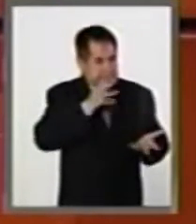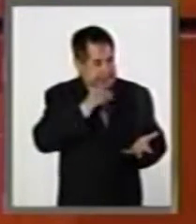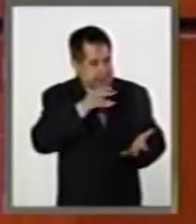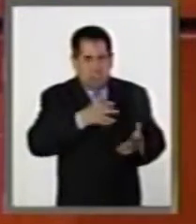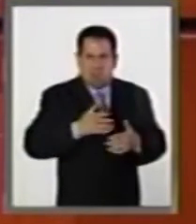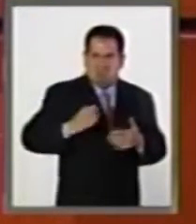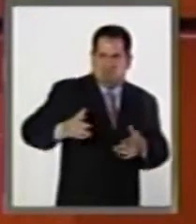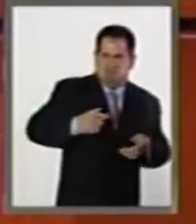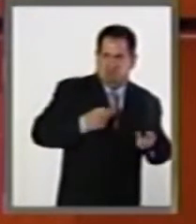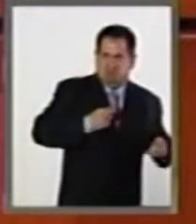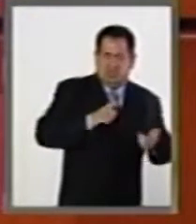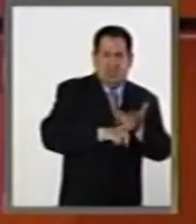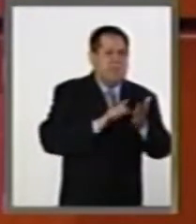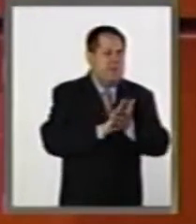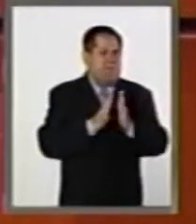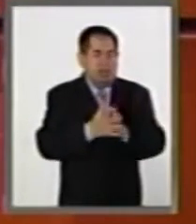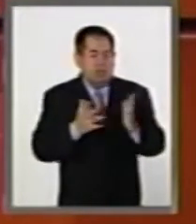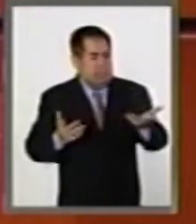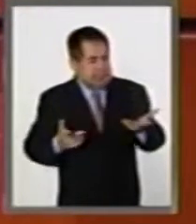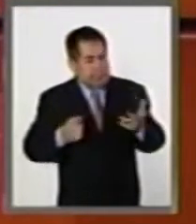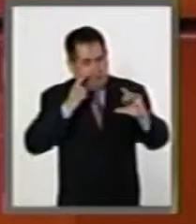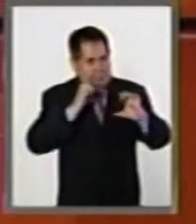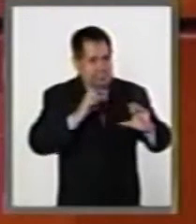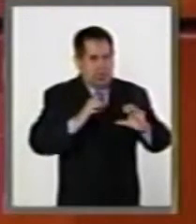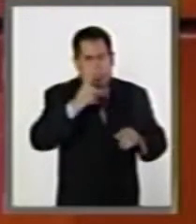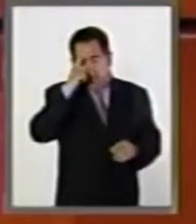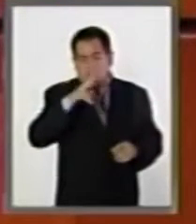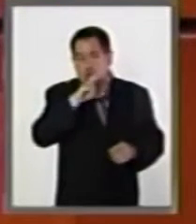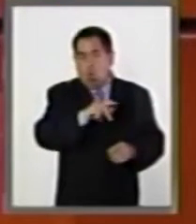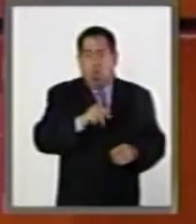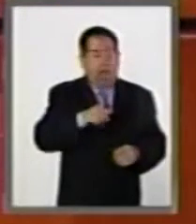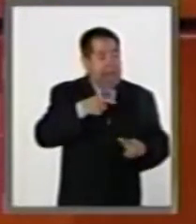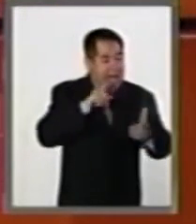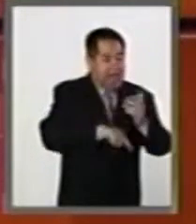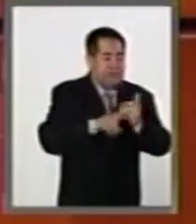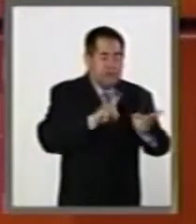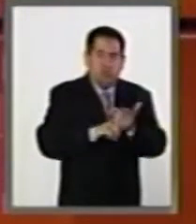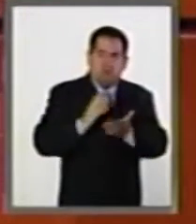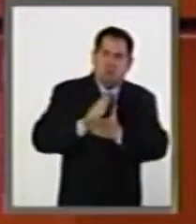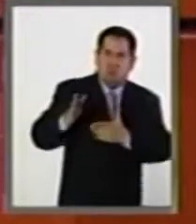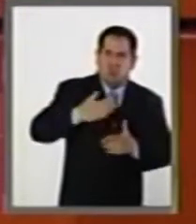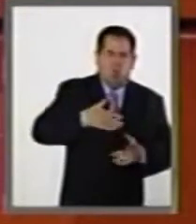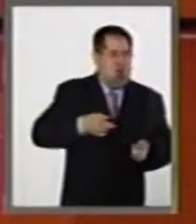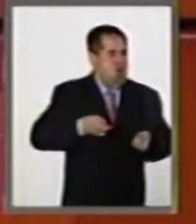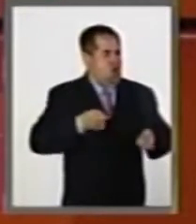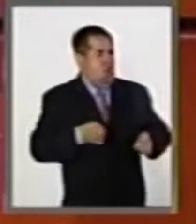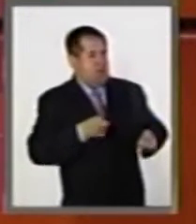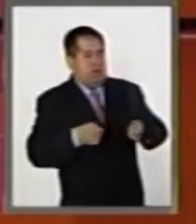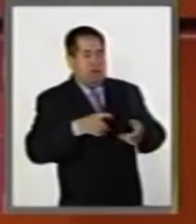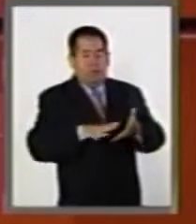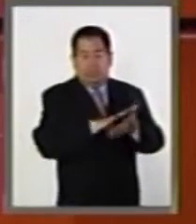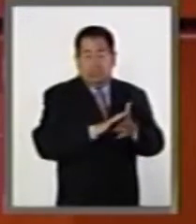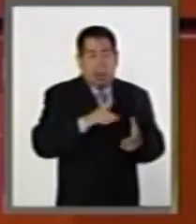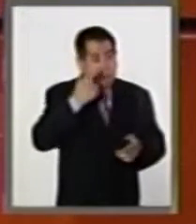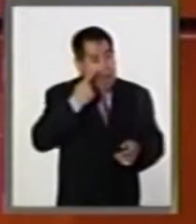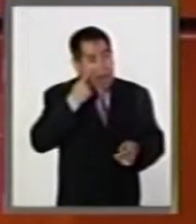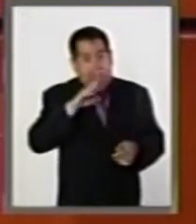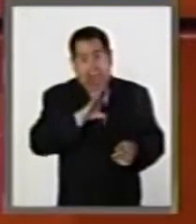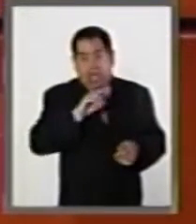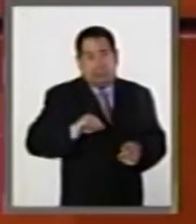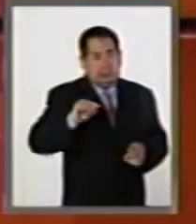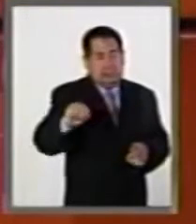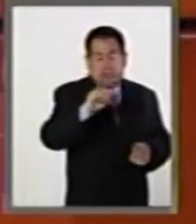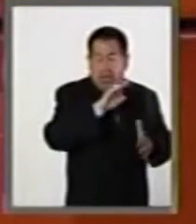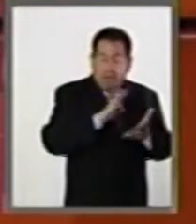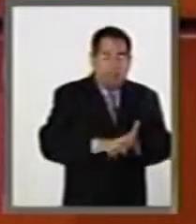Estado y hacer frente a los autogobiernos y cogobiernos que prevalece en prácticamente la